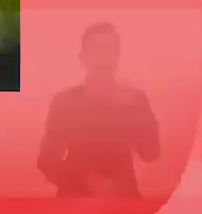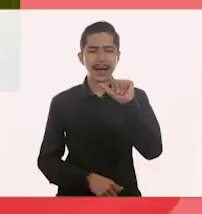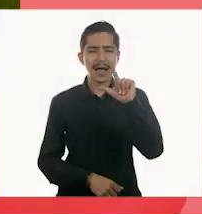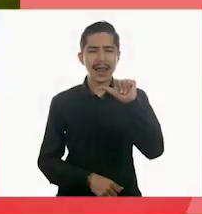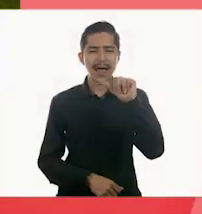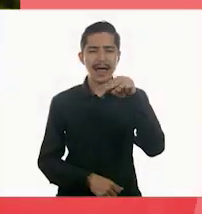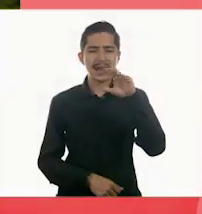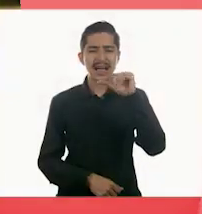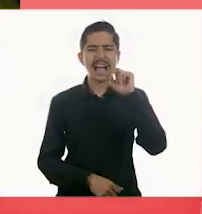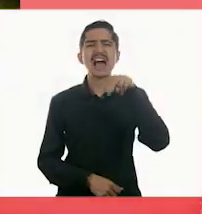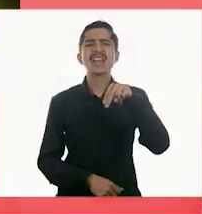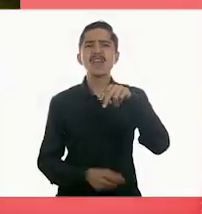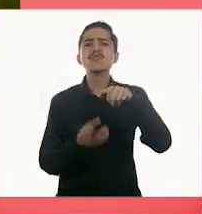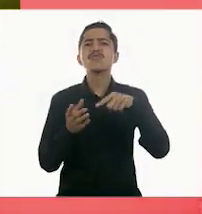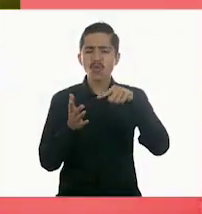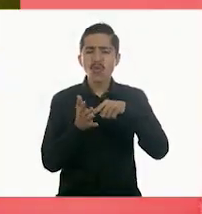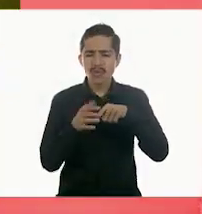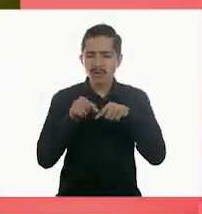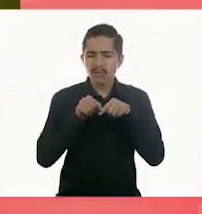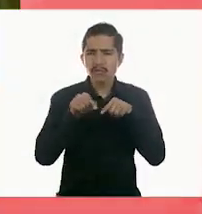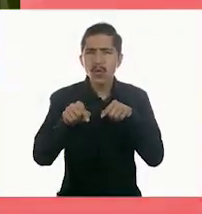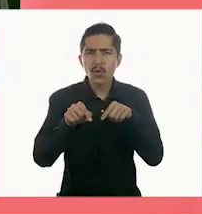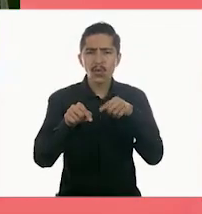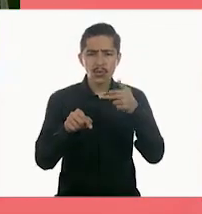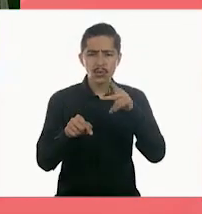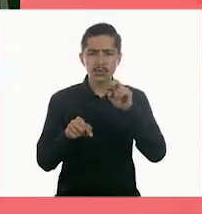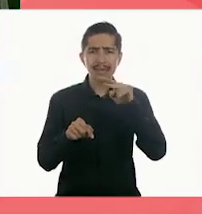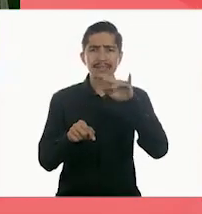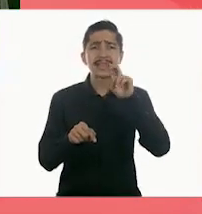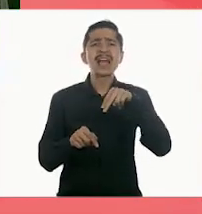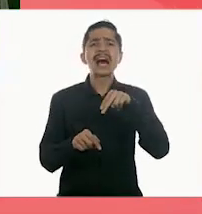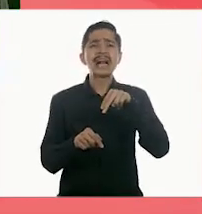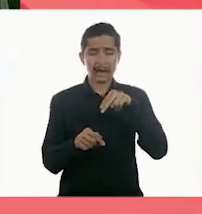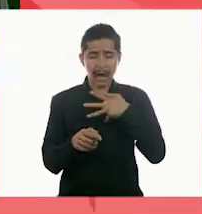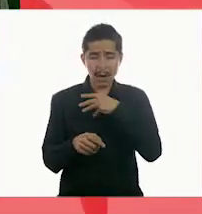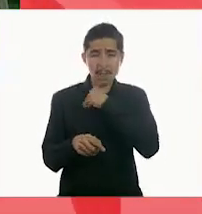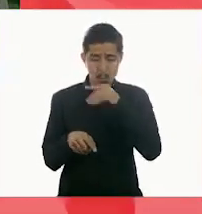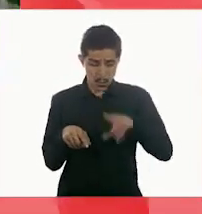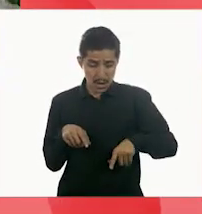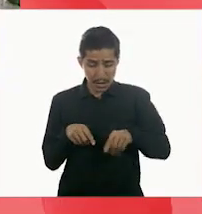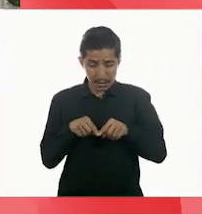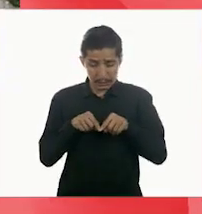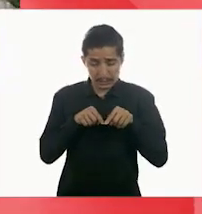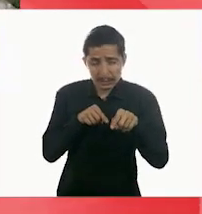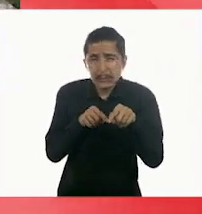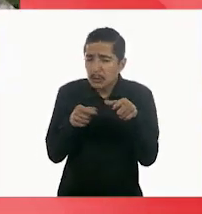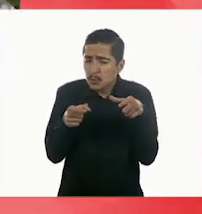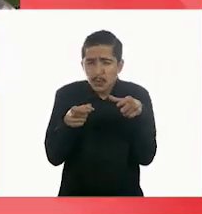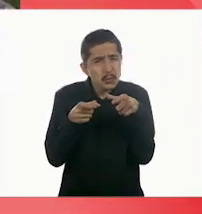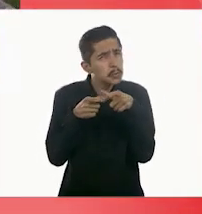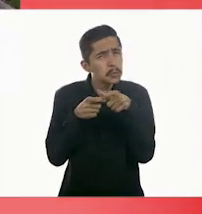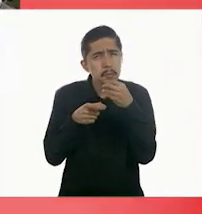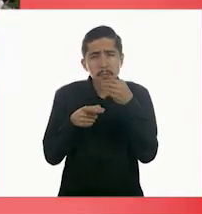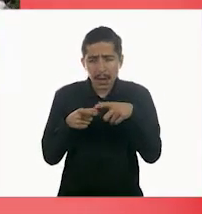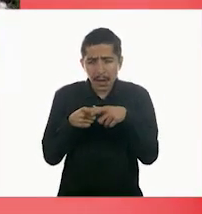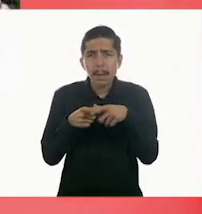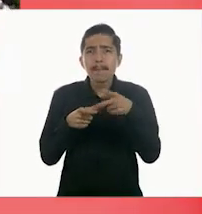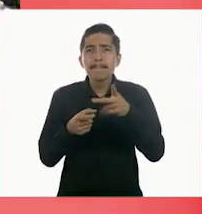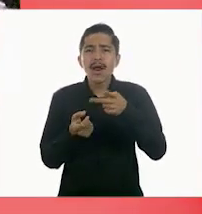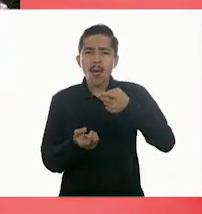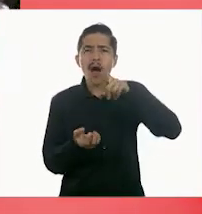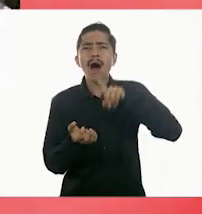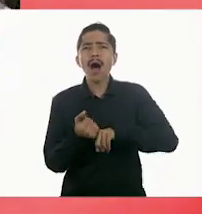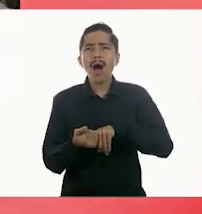Balancán. Ubicado en la región Usumacinta, Balancán es un municipio pequeño en extensión, pero enorme por